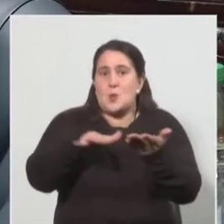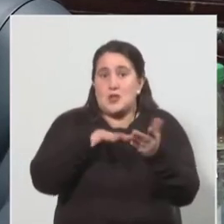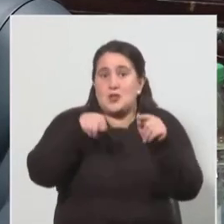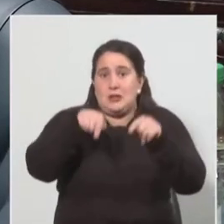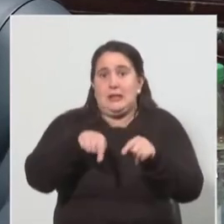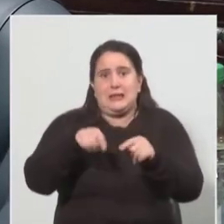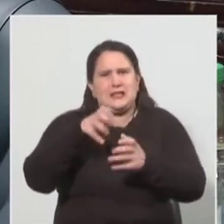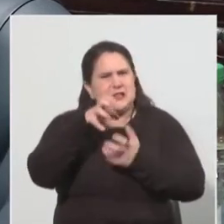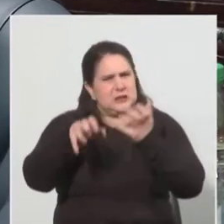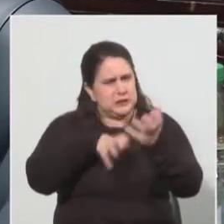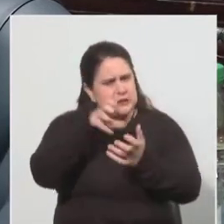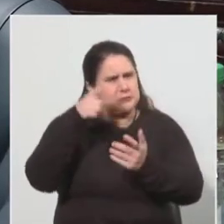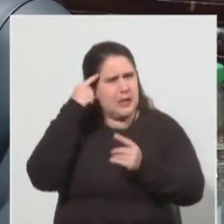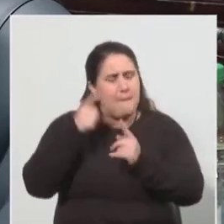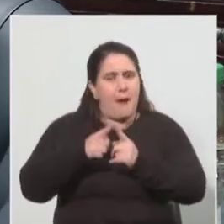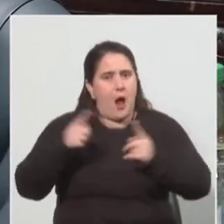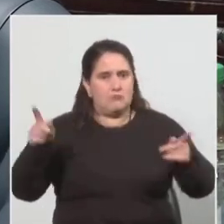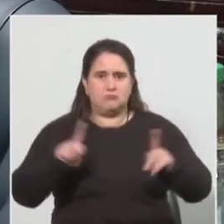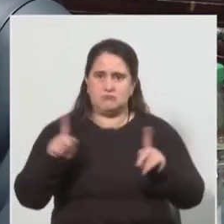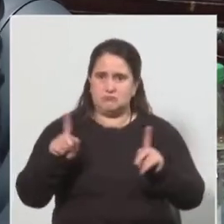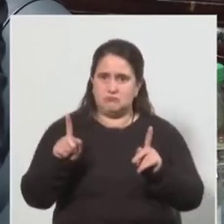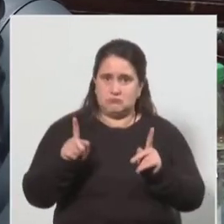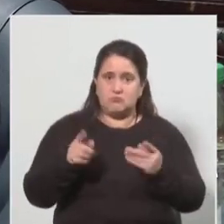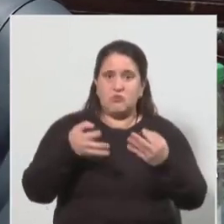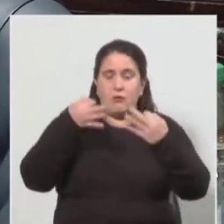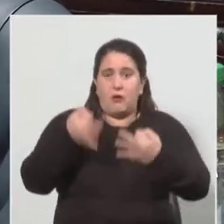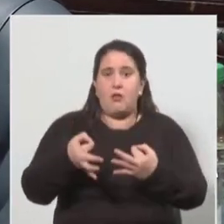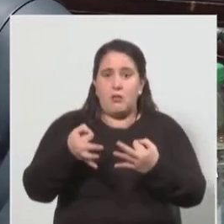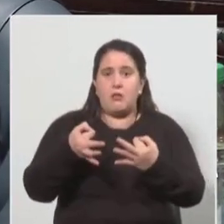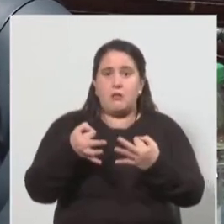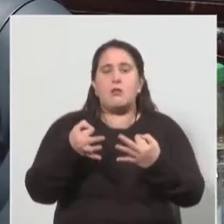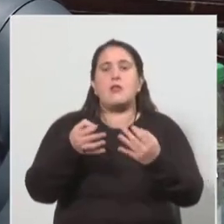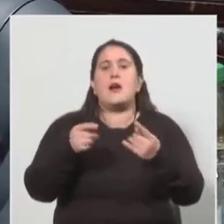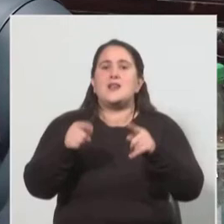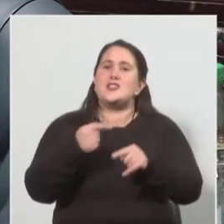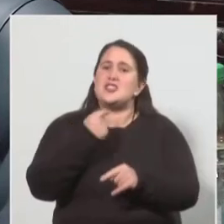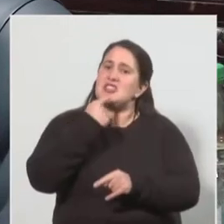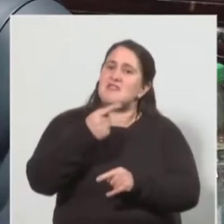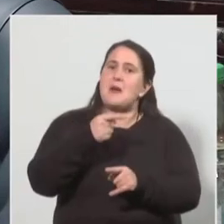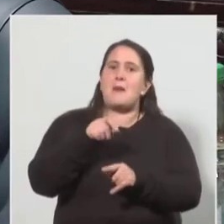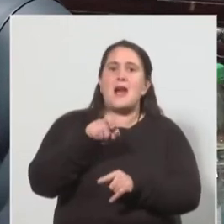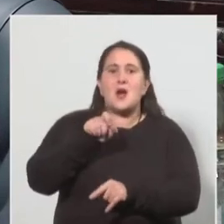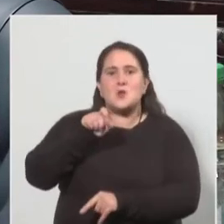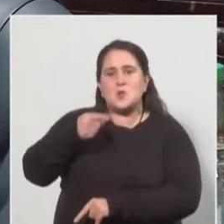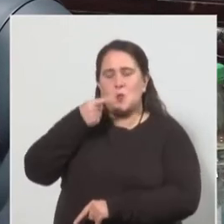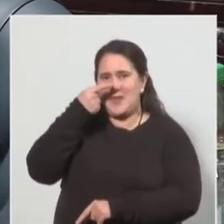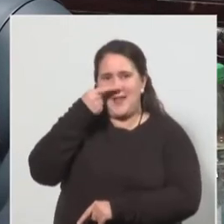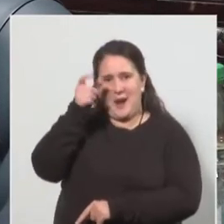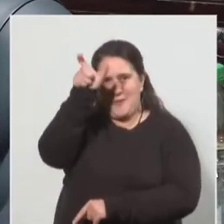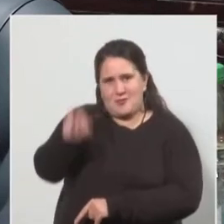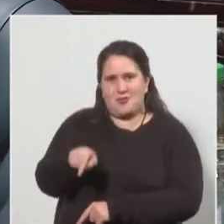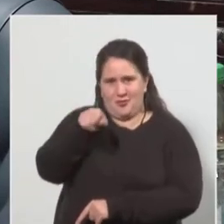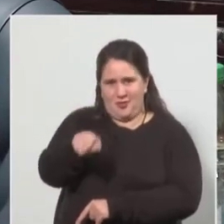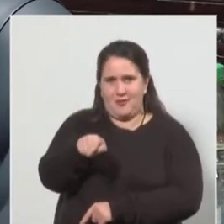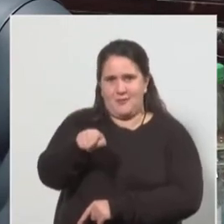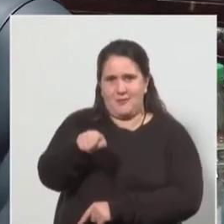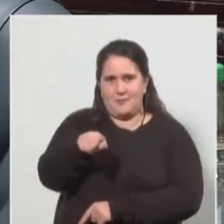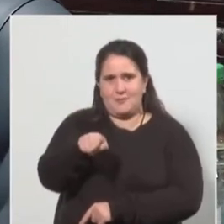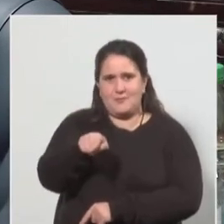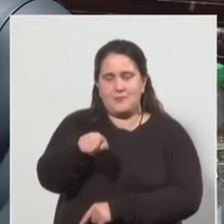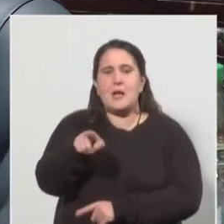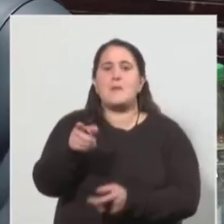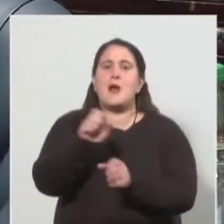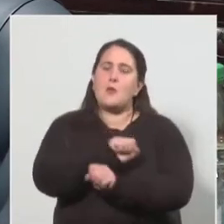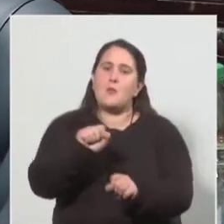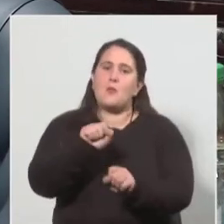tanta complejidad, pero que fueron funcionales a los intereses privados de esa persona